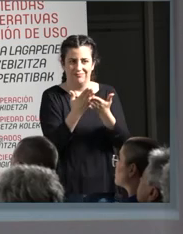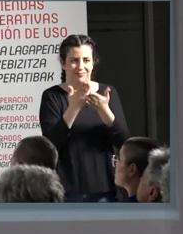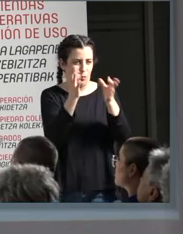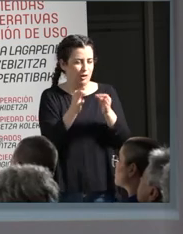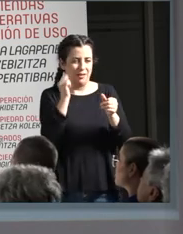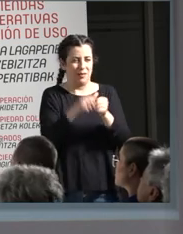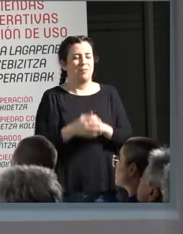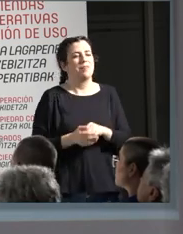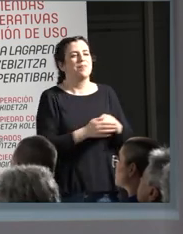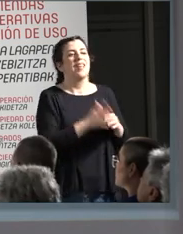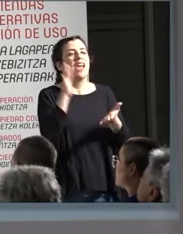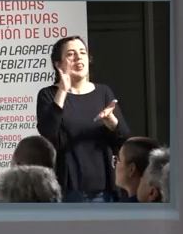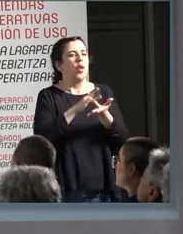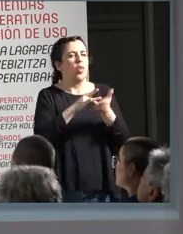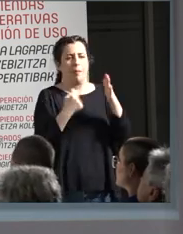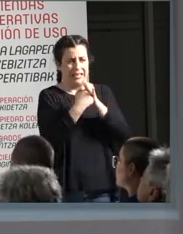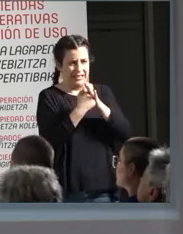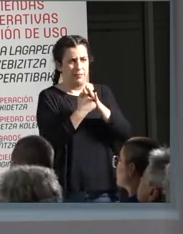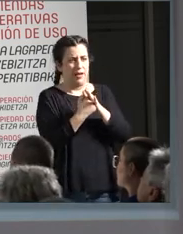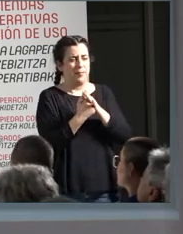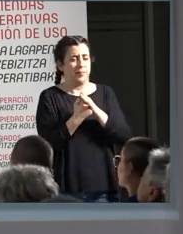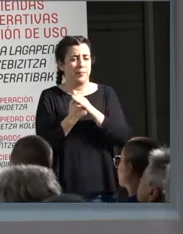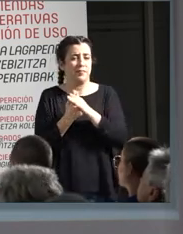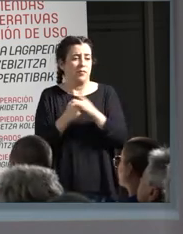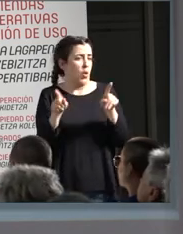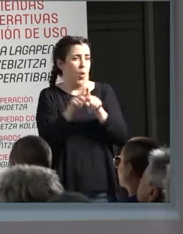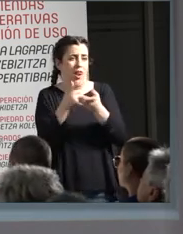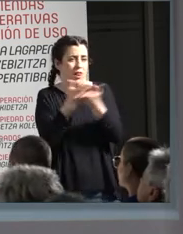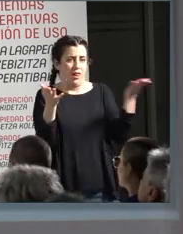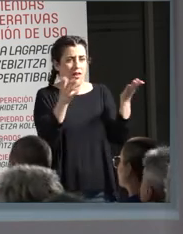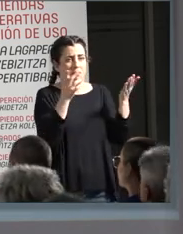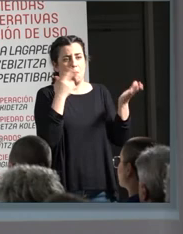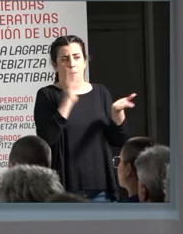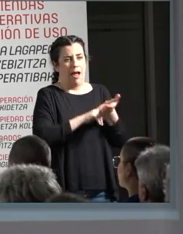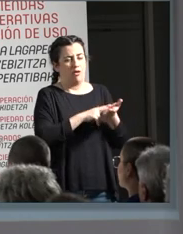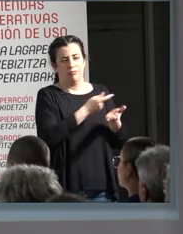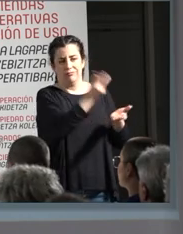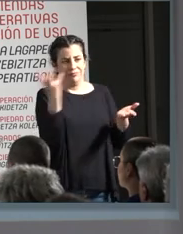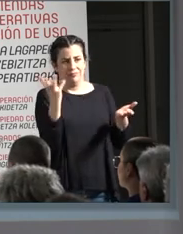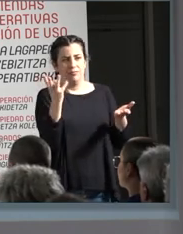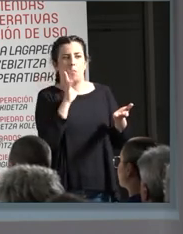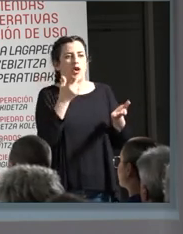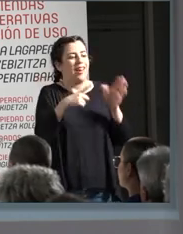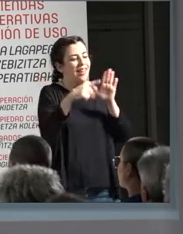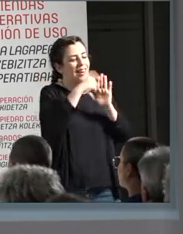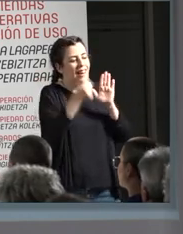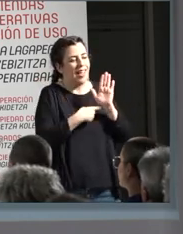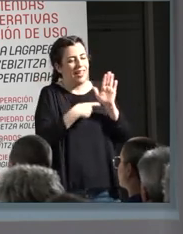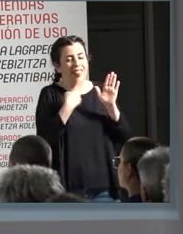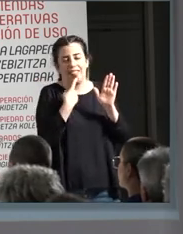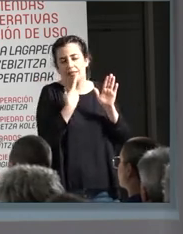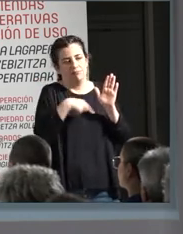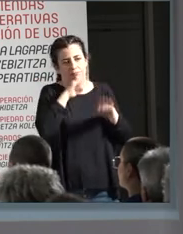El endeudamiento máximo. Ahí sí que somos como cualquier entidad porque tenemos que cumplir la legalidad. No podemos.